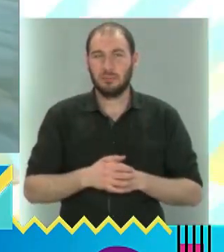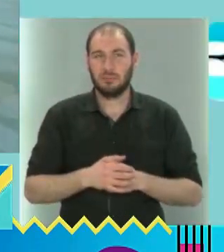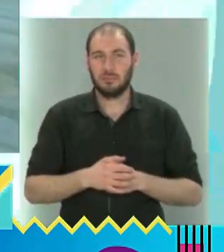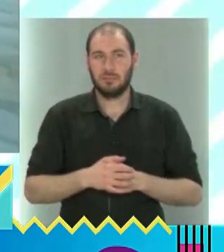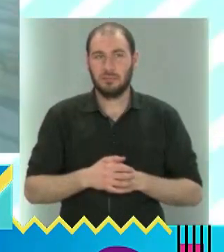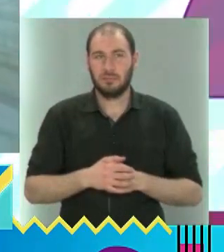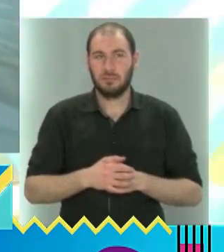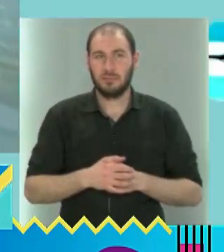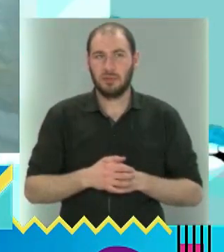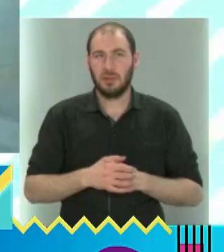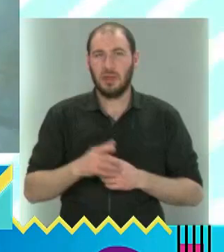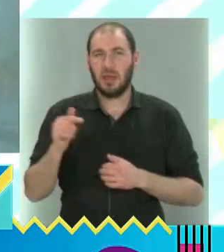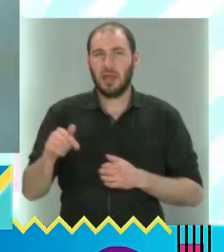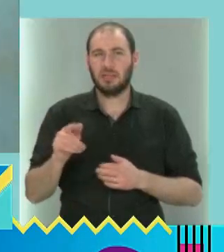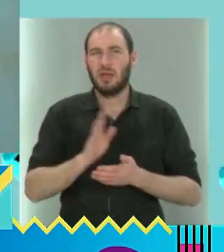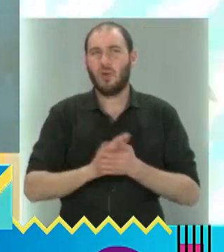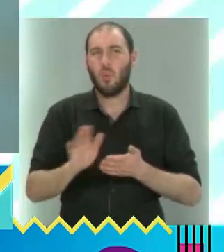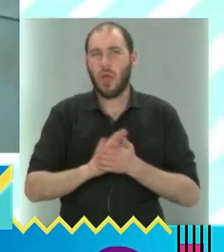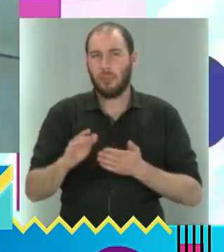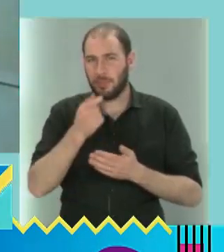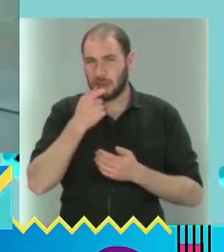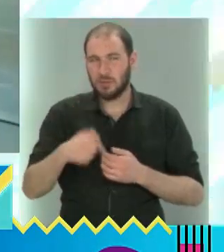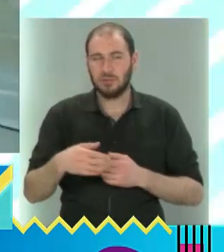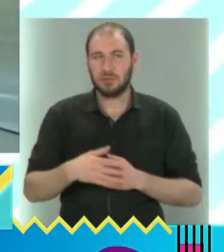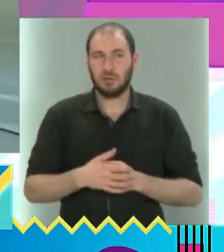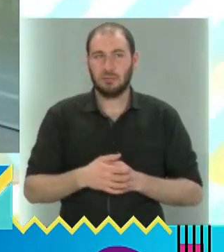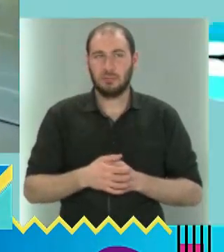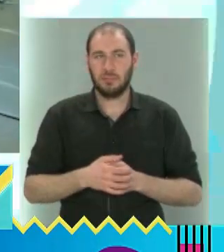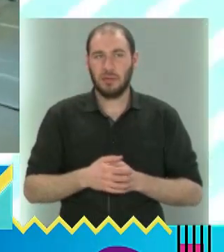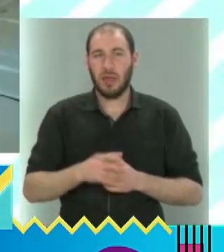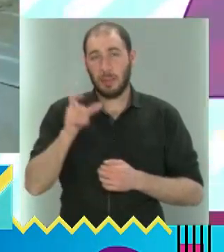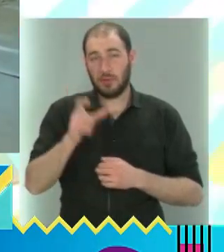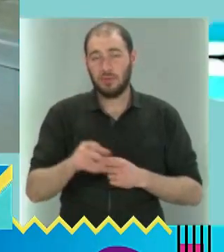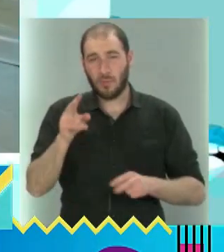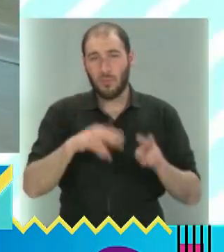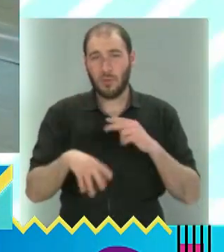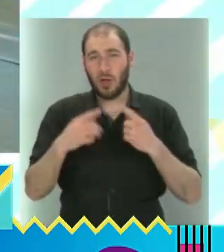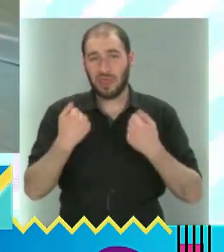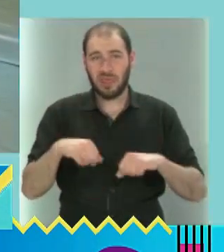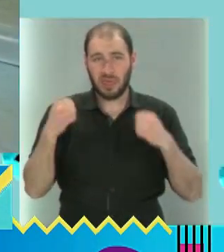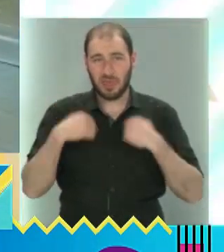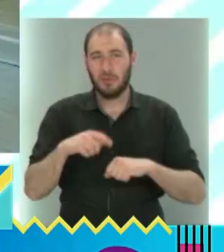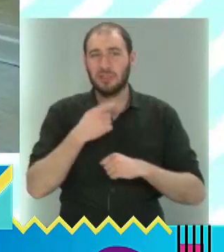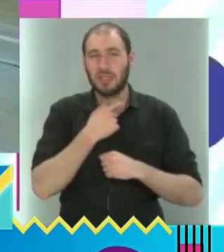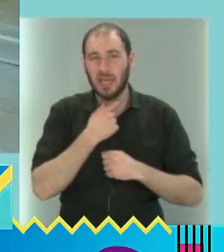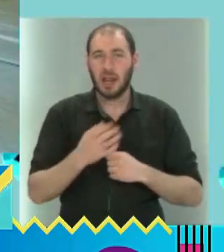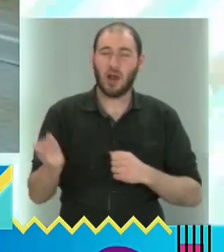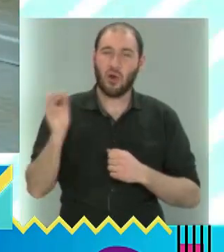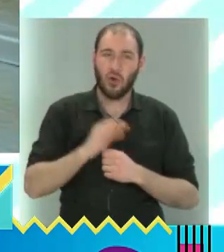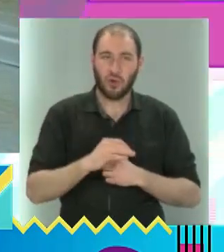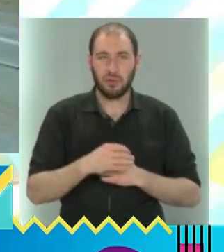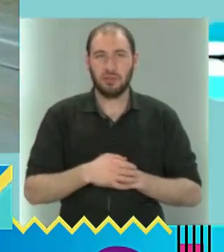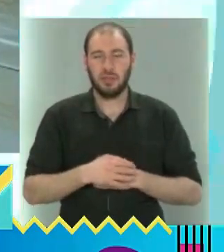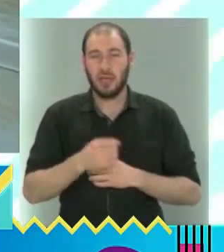bueno, es innovador acá en Mendoza, y para el que está buscando hacer algún deporte o está buscando